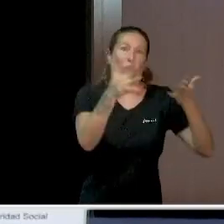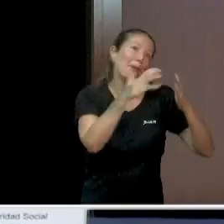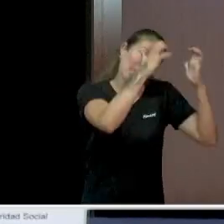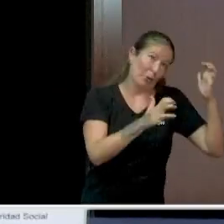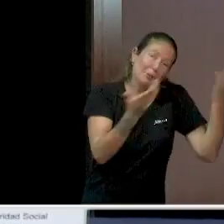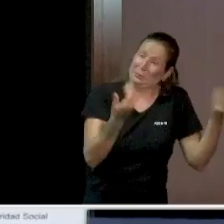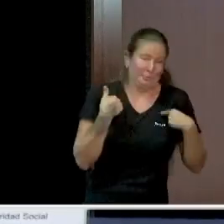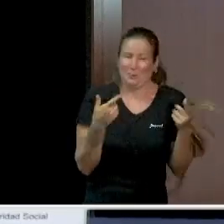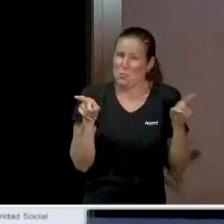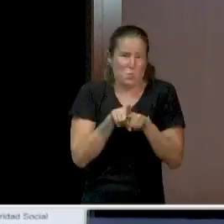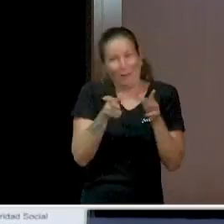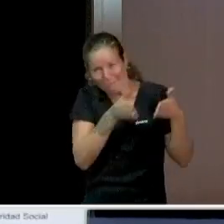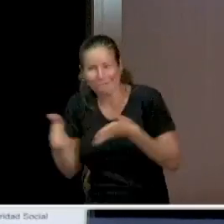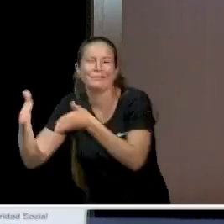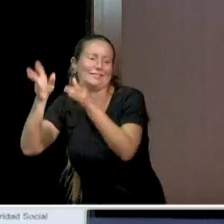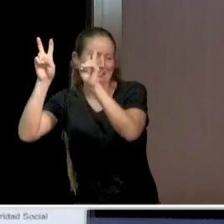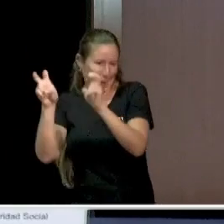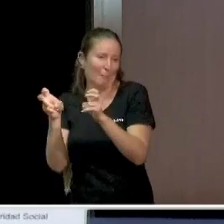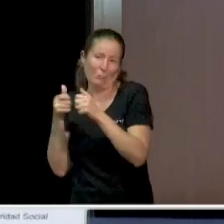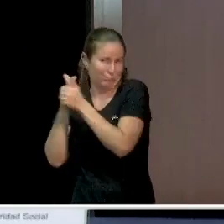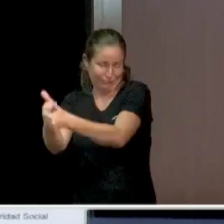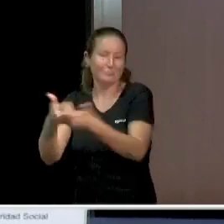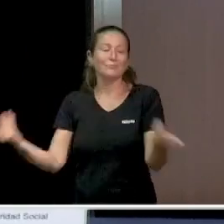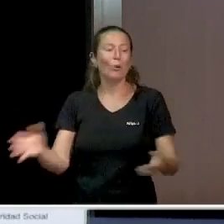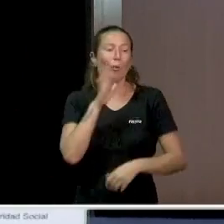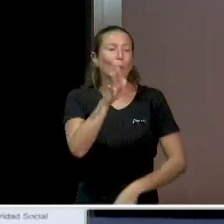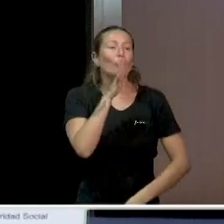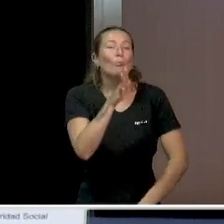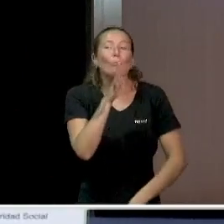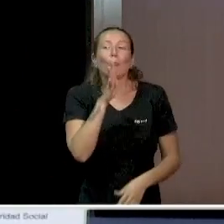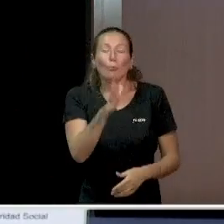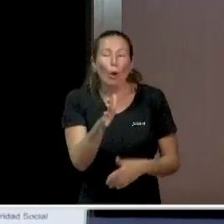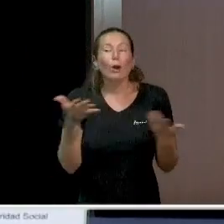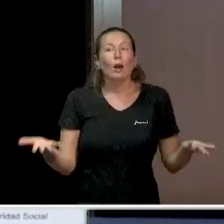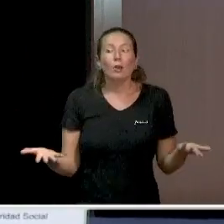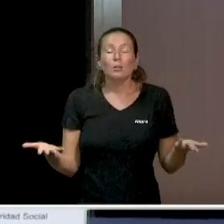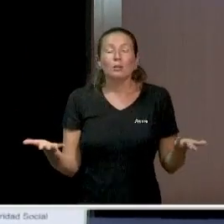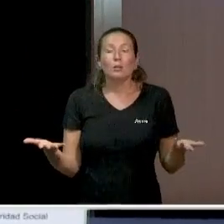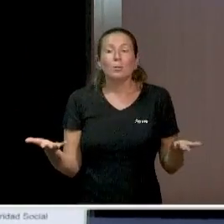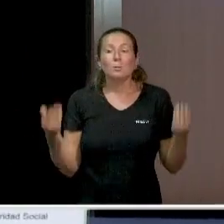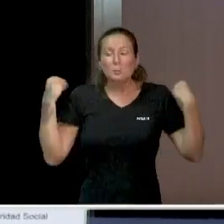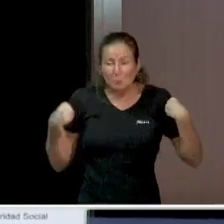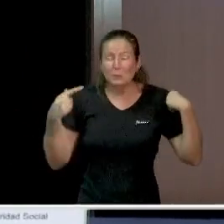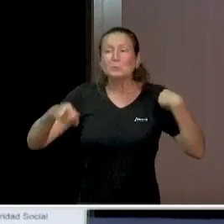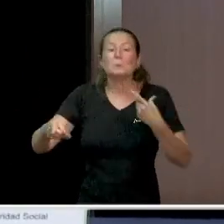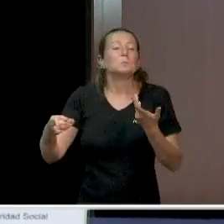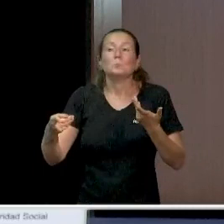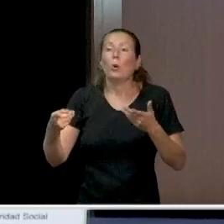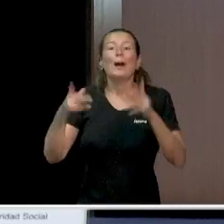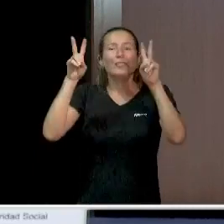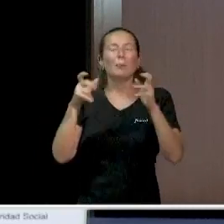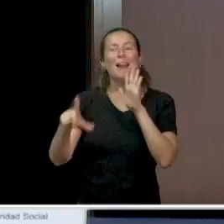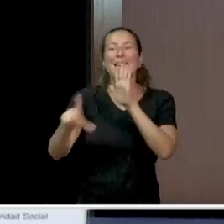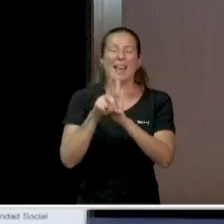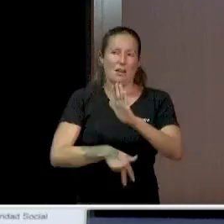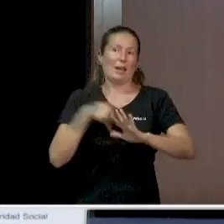Y no solo porque la cabra tira al monte, sino por otra razón. Miren, si no nos centramos en la Ley General de Derechos de las Personas con